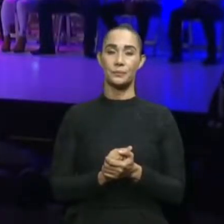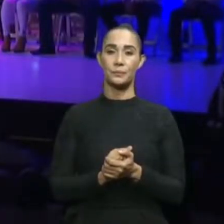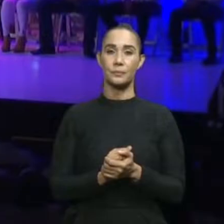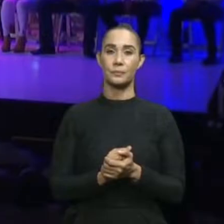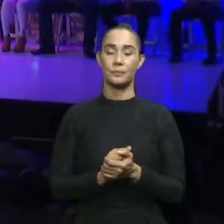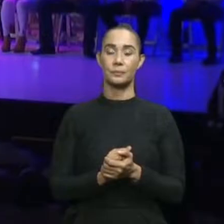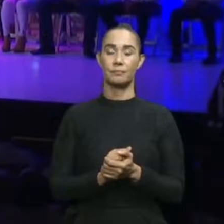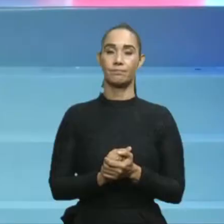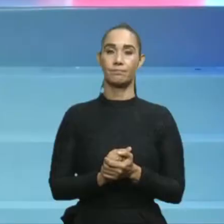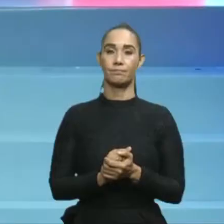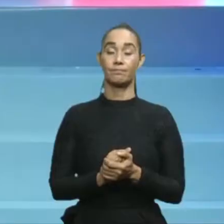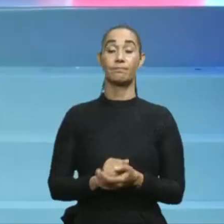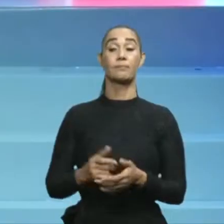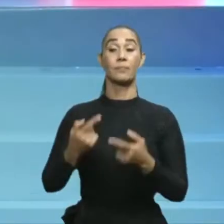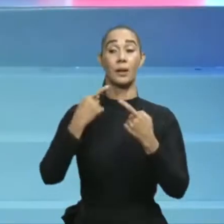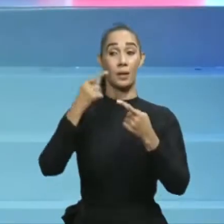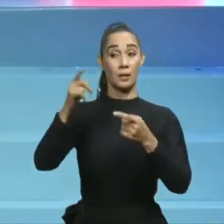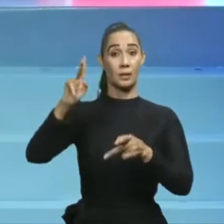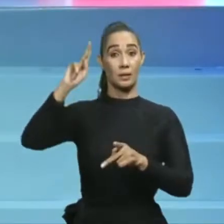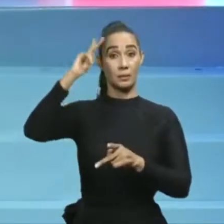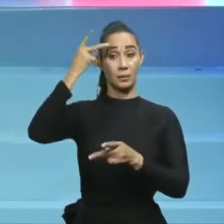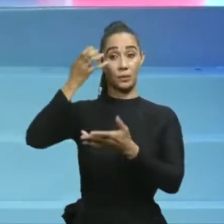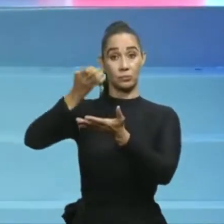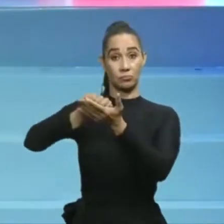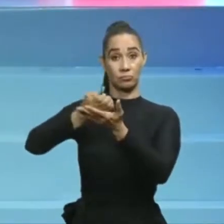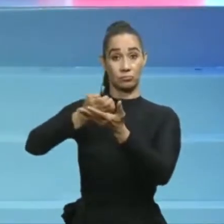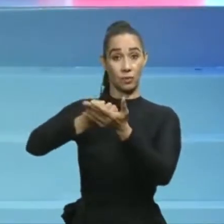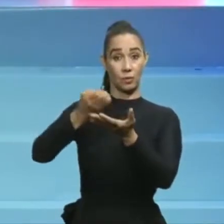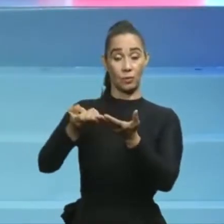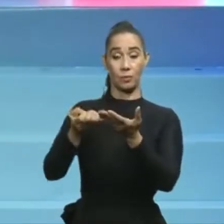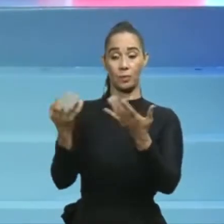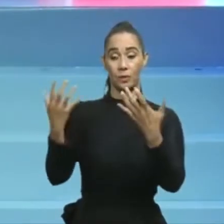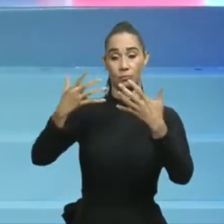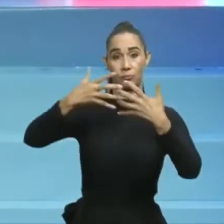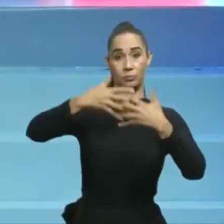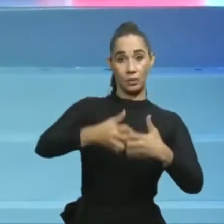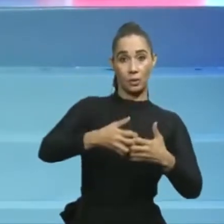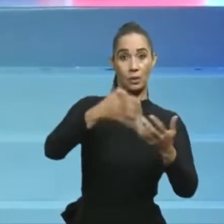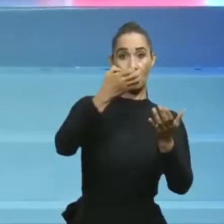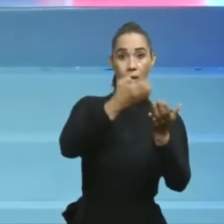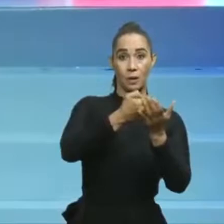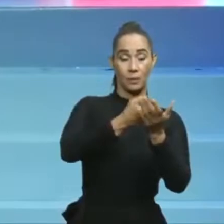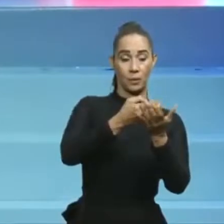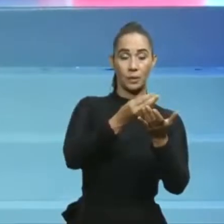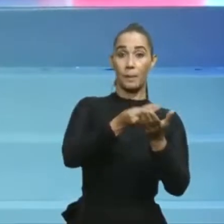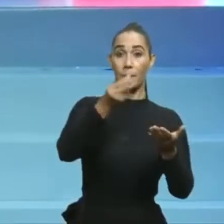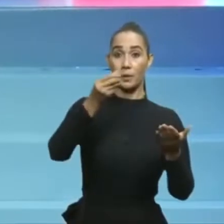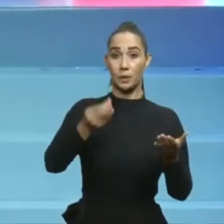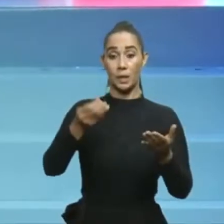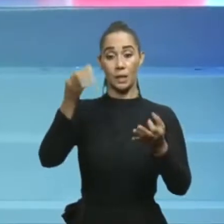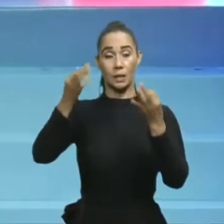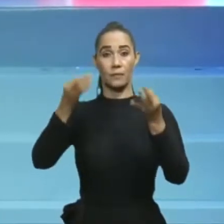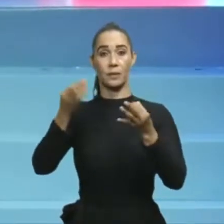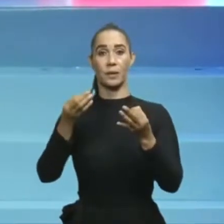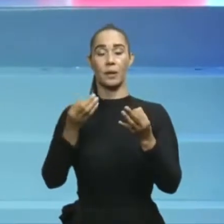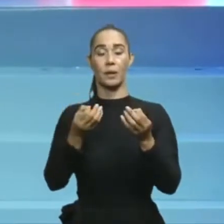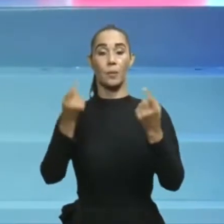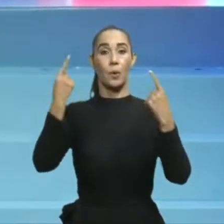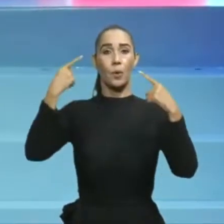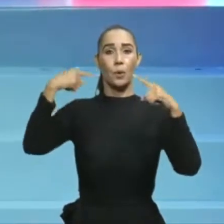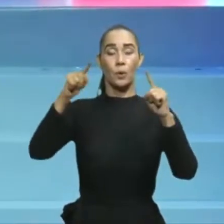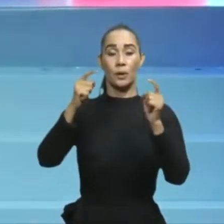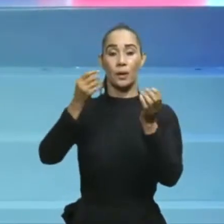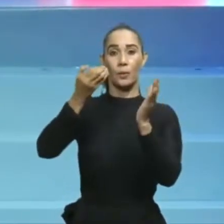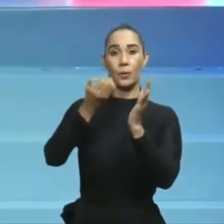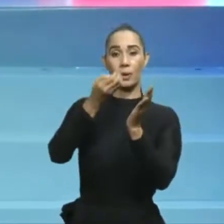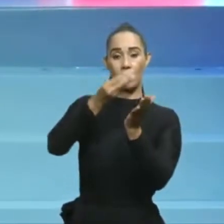gracias a esa política económica la combinación de la política monetaria y la fiscal hemos conseguido que nuestra inflación esté